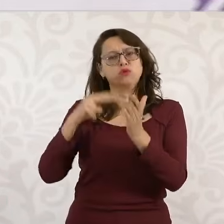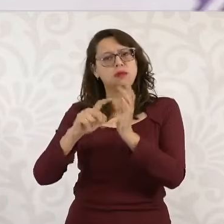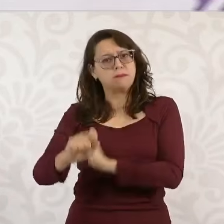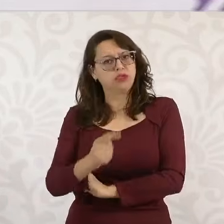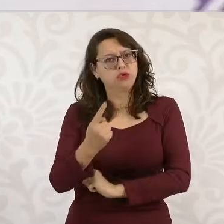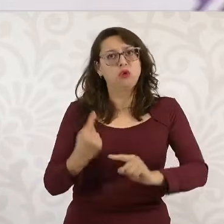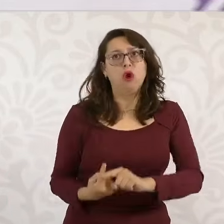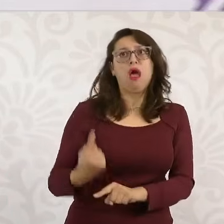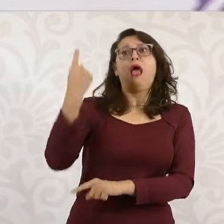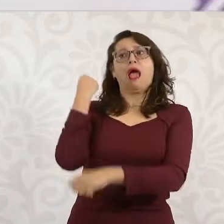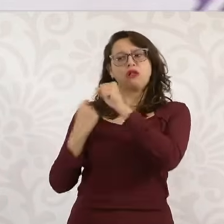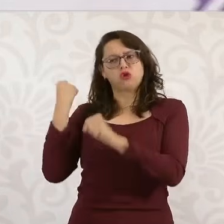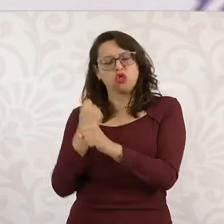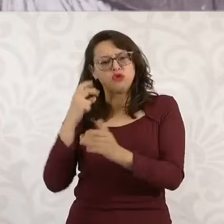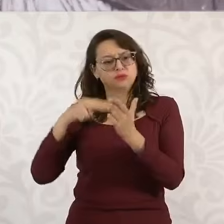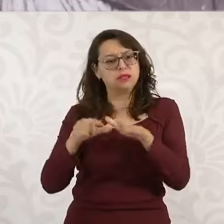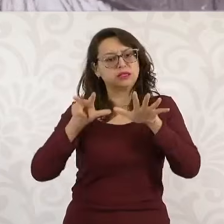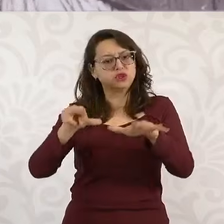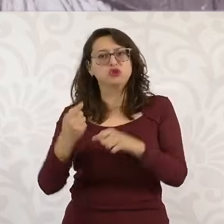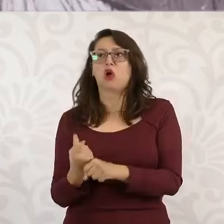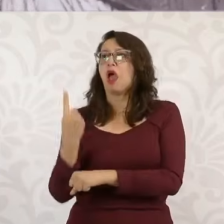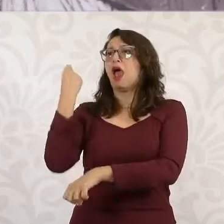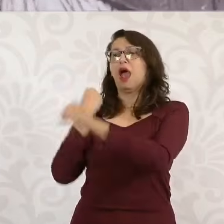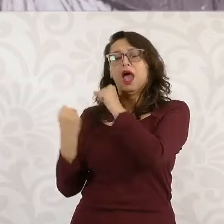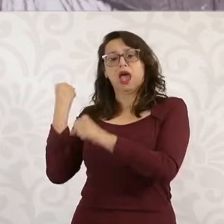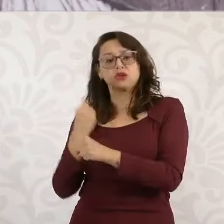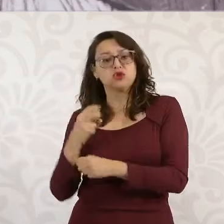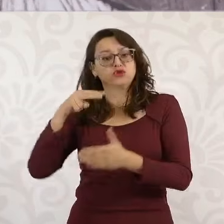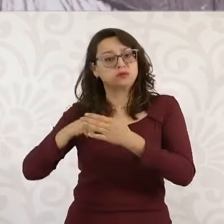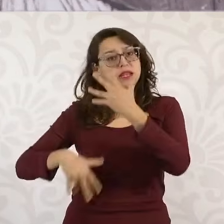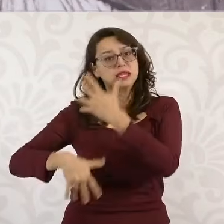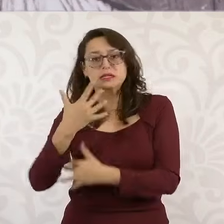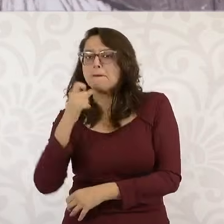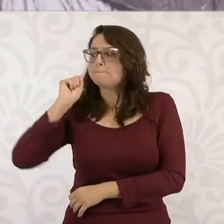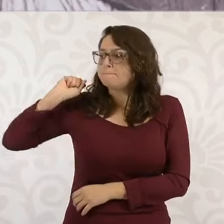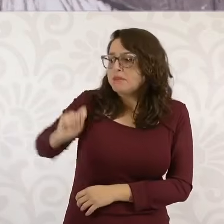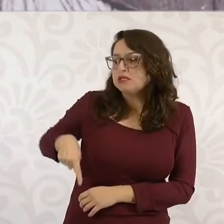fórmula que se aplicó en el 18, la misma fórmula que se aplicó en el 2015.